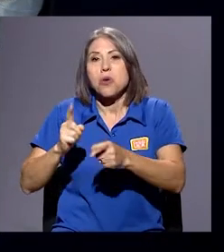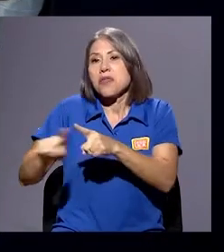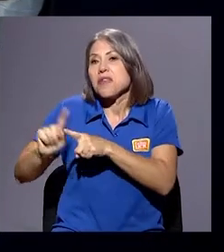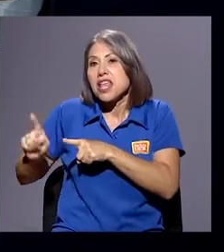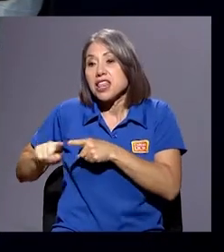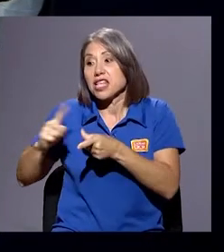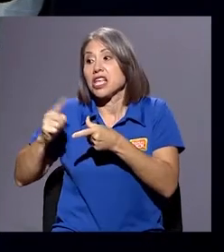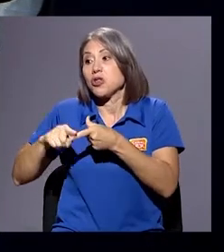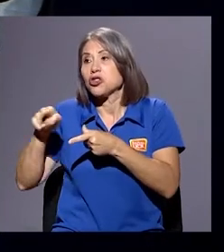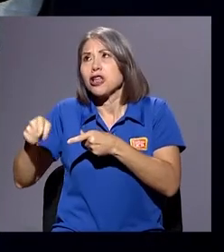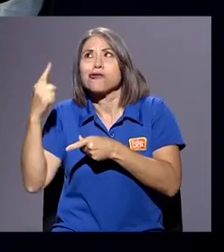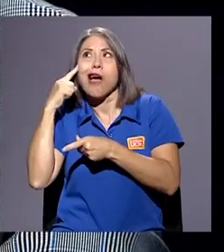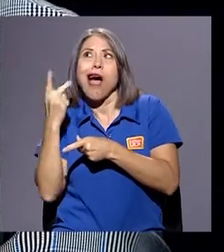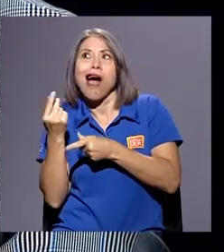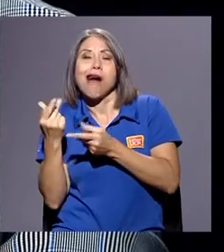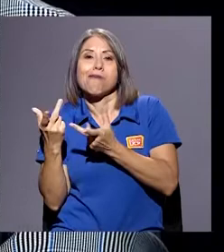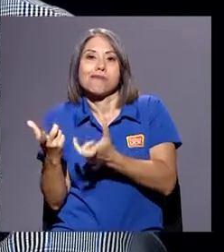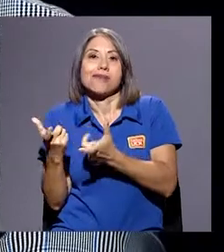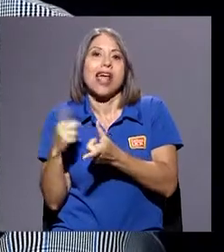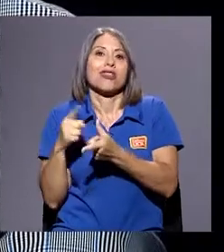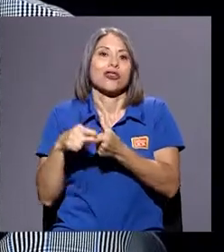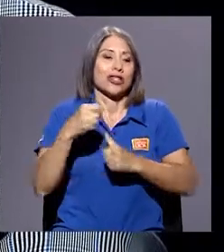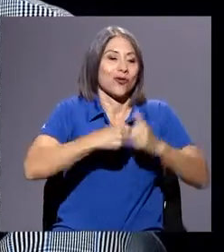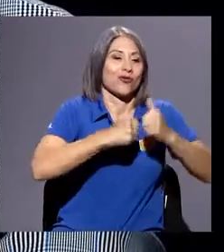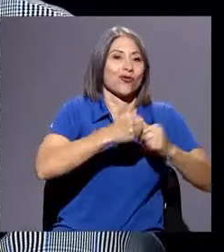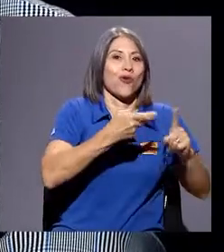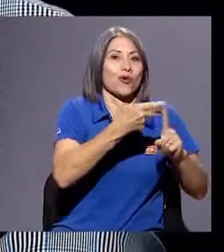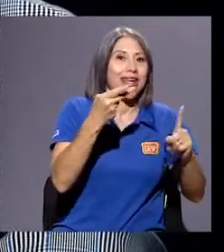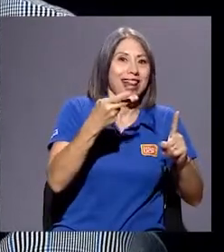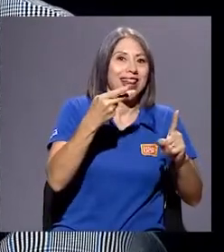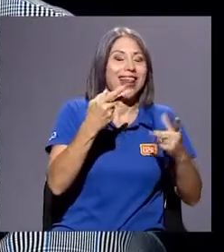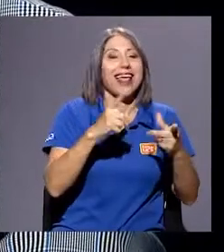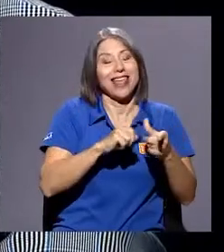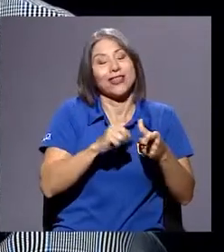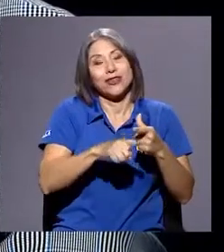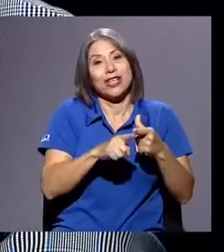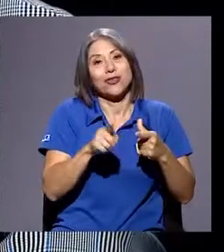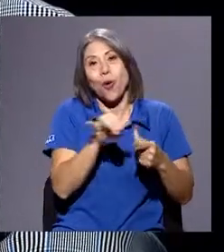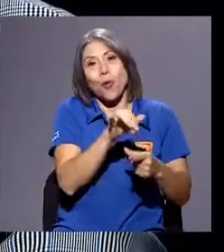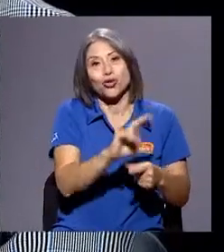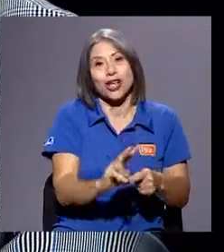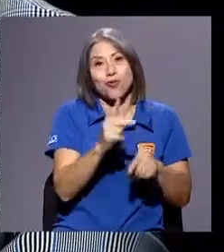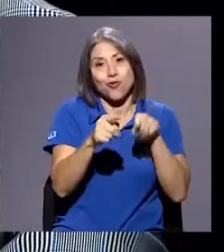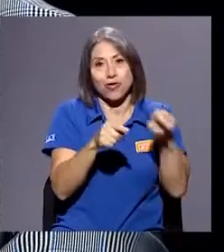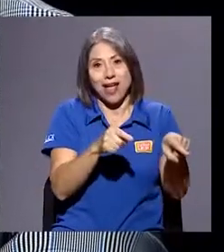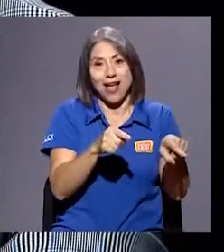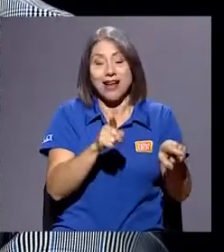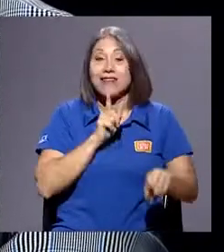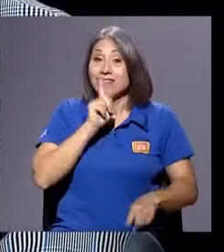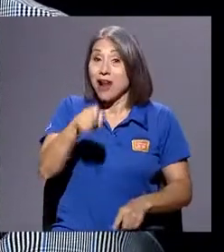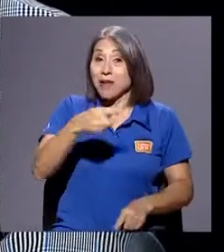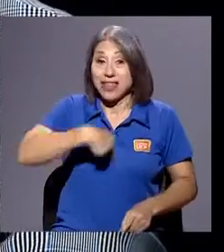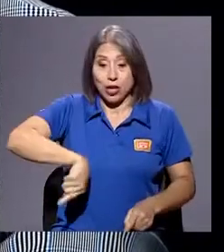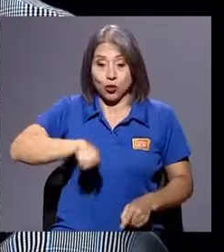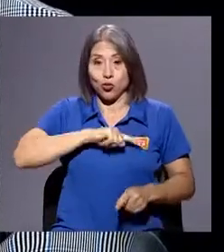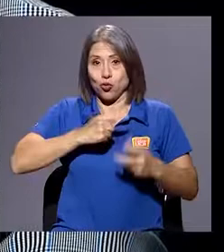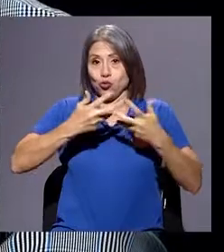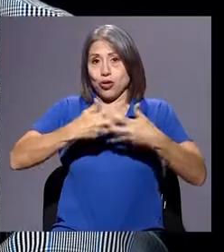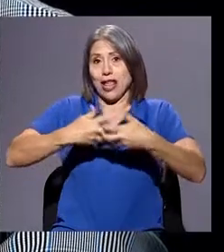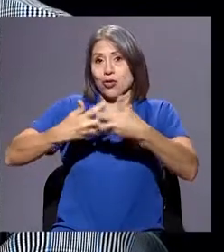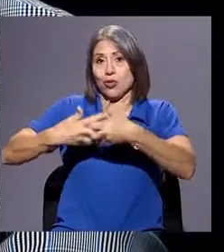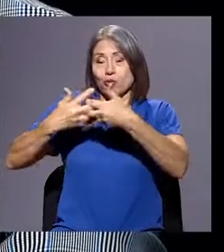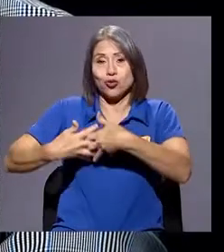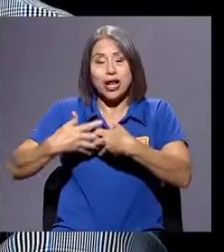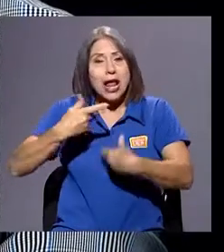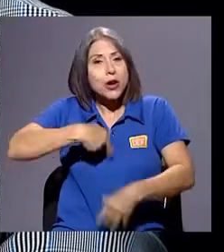empezaron a así. Y entonces, realmente ni siquiera nosotros teníamos claro, digo nosotros de la industria, de que